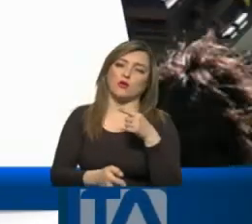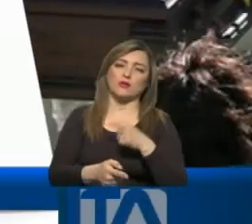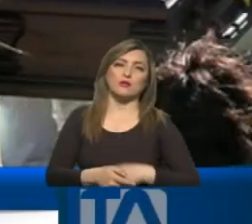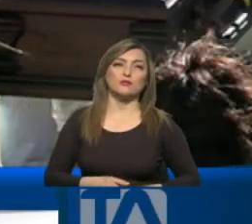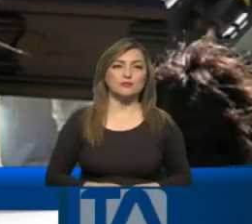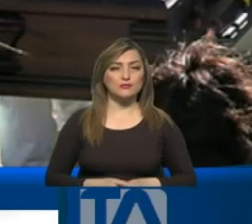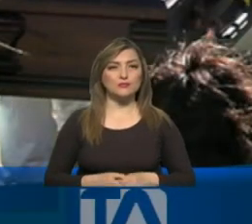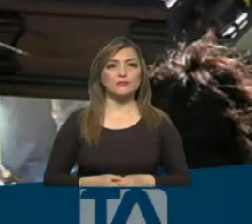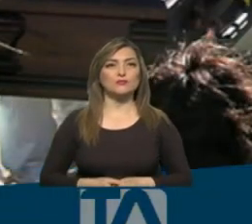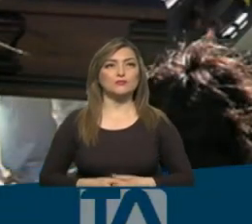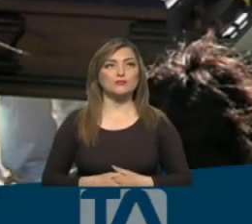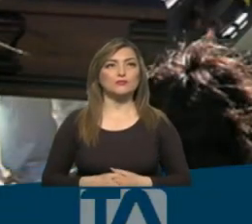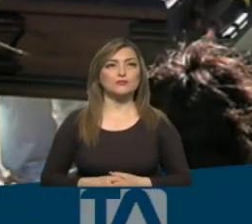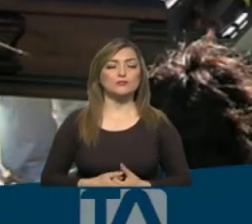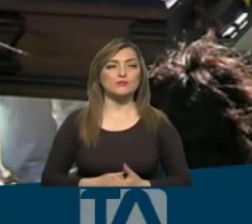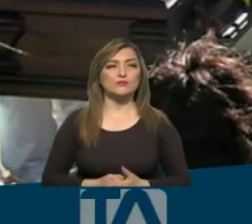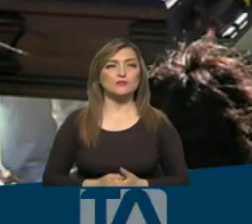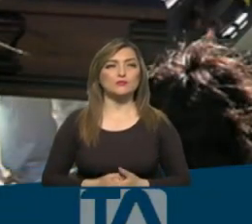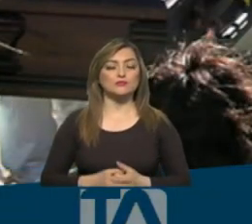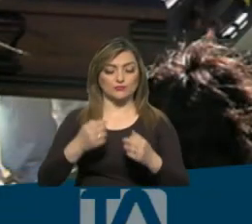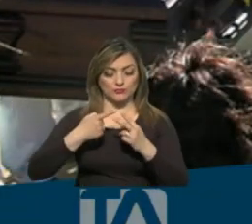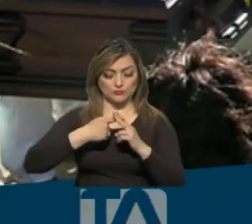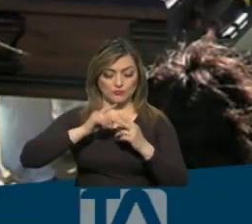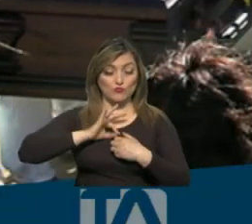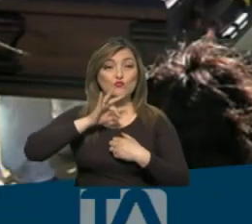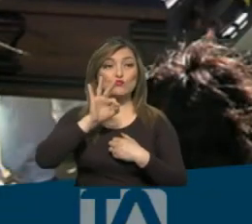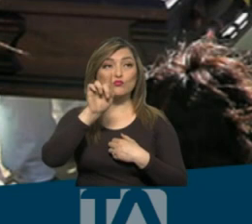institución. Además, desde inicios de la pandemia existe un registro de